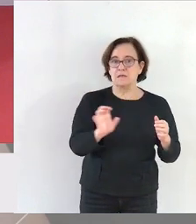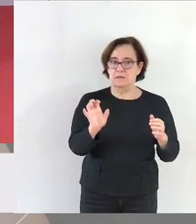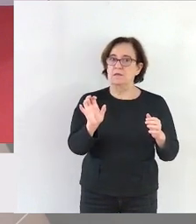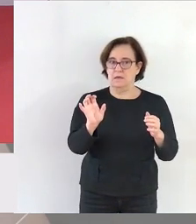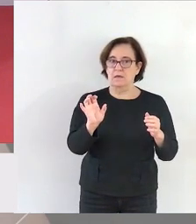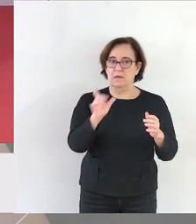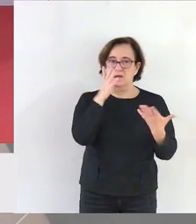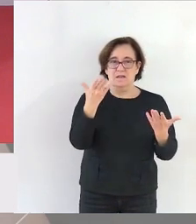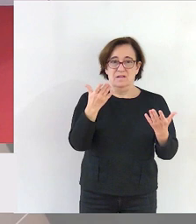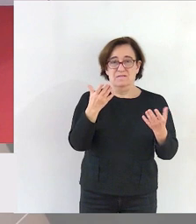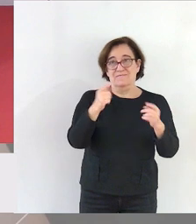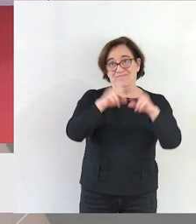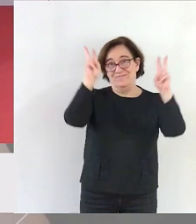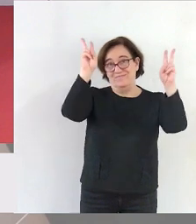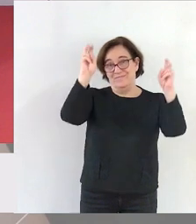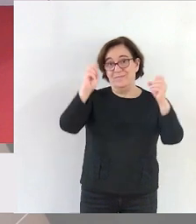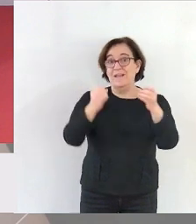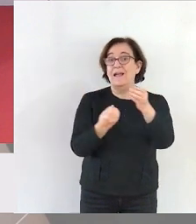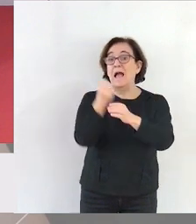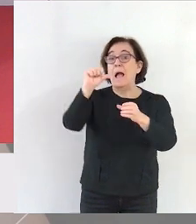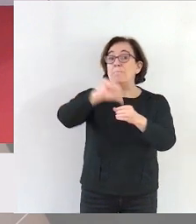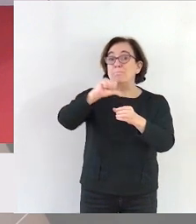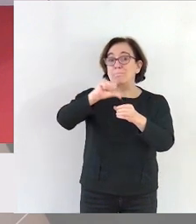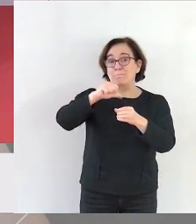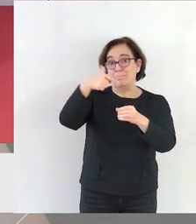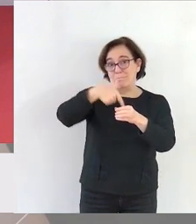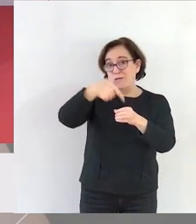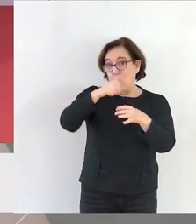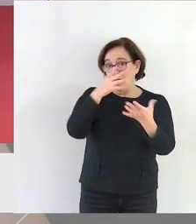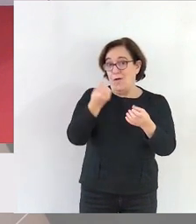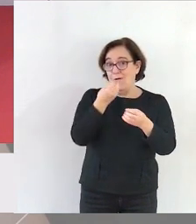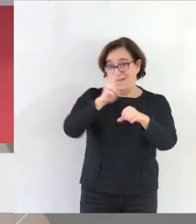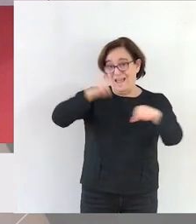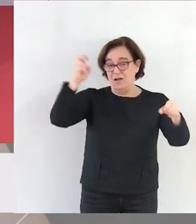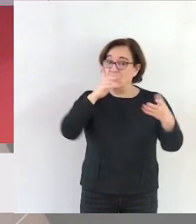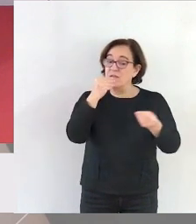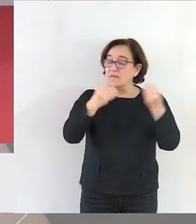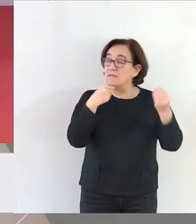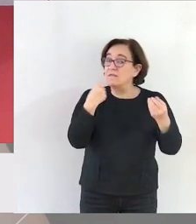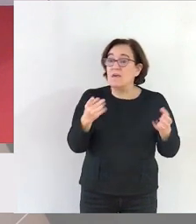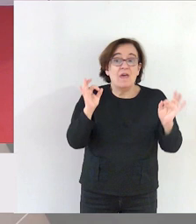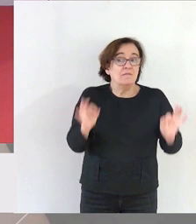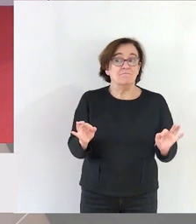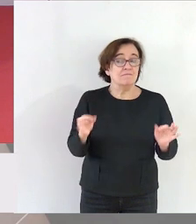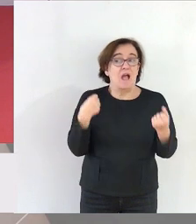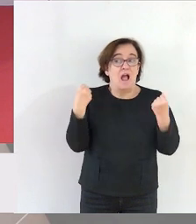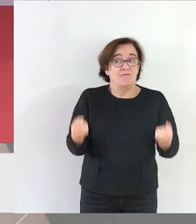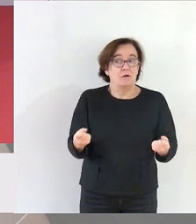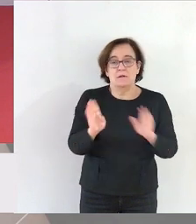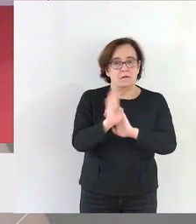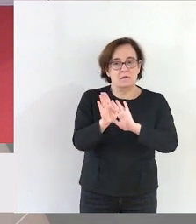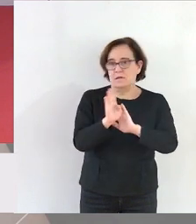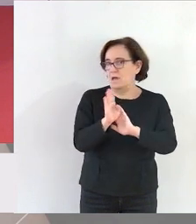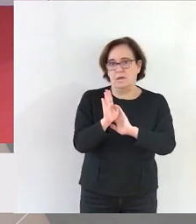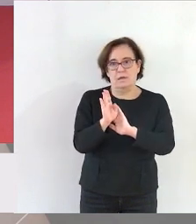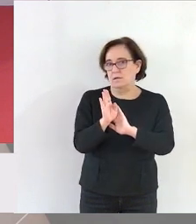ese líquido negro verdad Pues dicen que van a hacer no así es que eh ahí no nos queda más remedio eh que seguir insistiendo